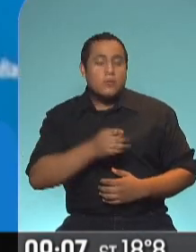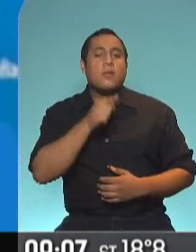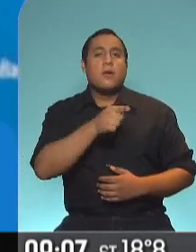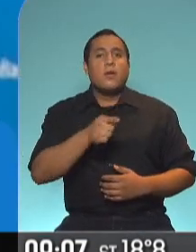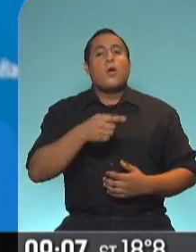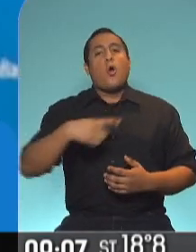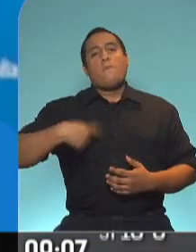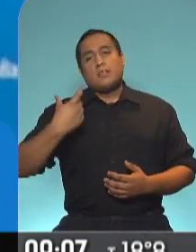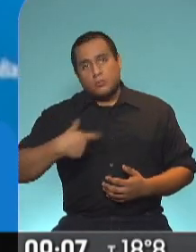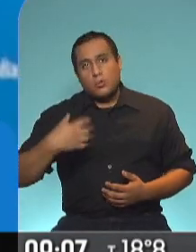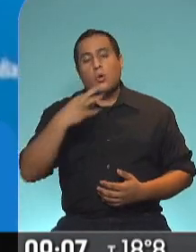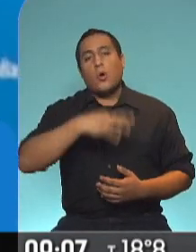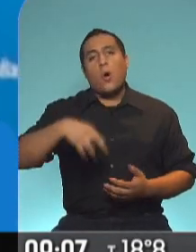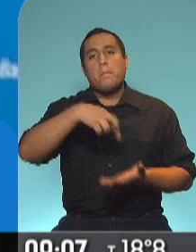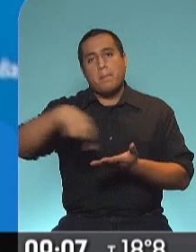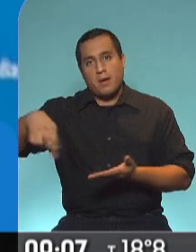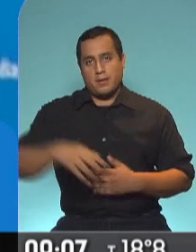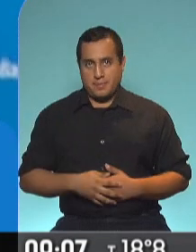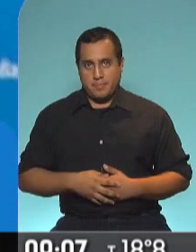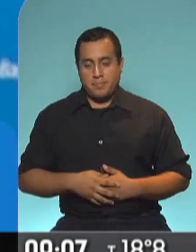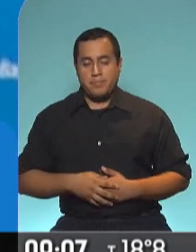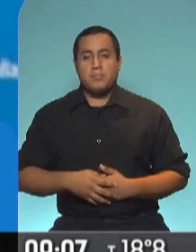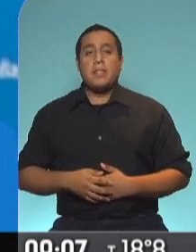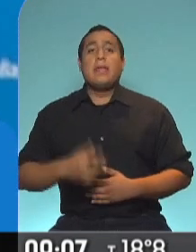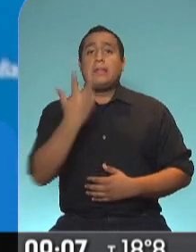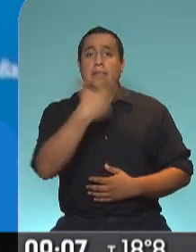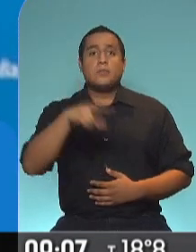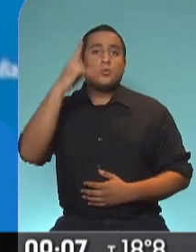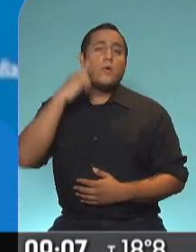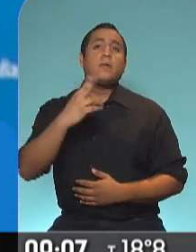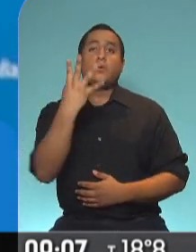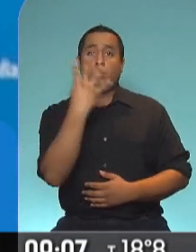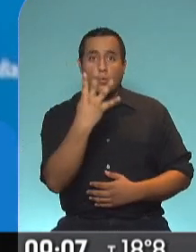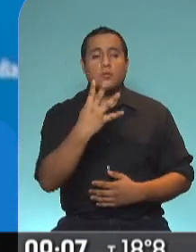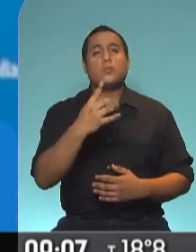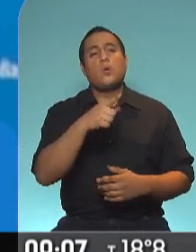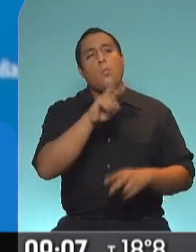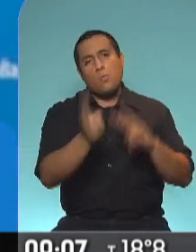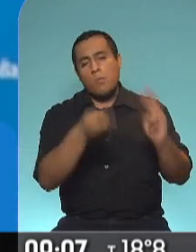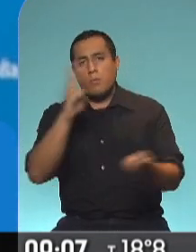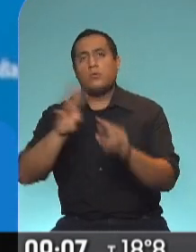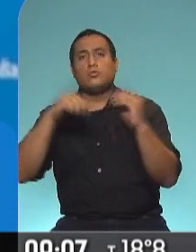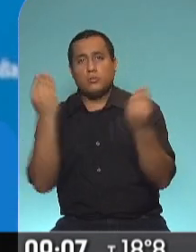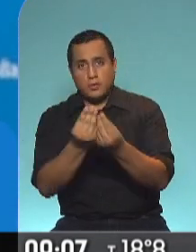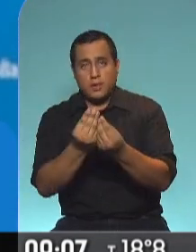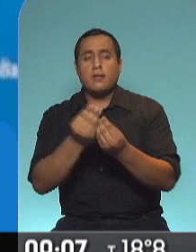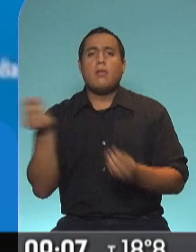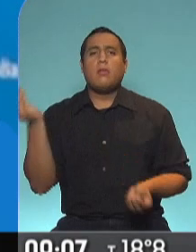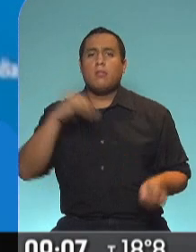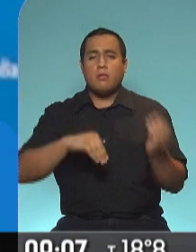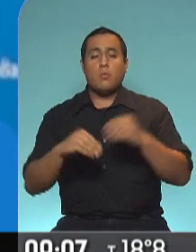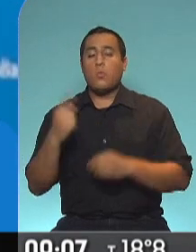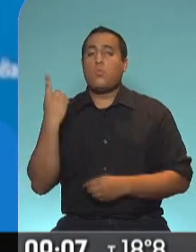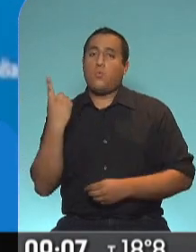una obra social o empresa de medicina prepaga 394 los casos fallecidos totales se suman un